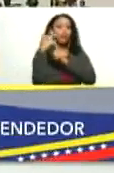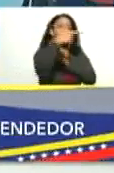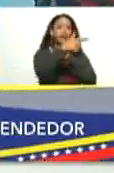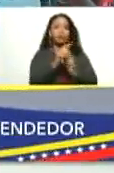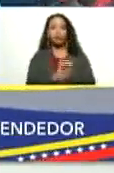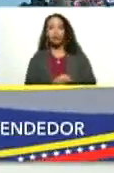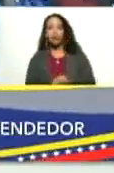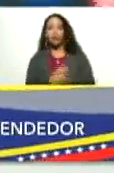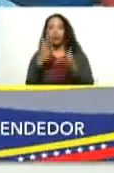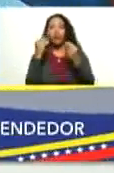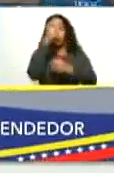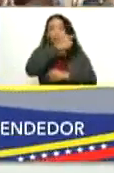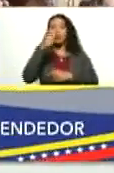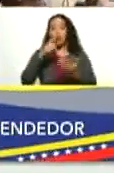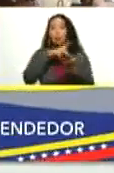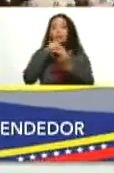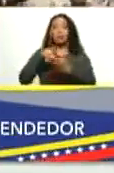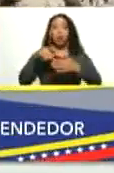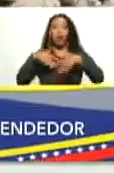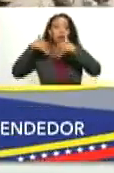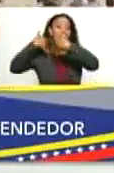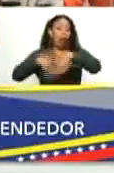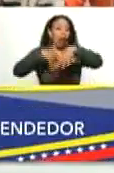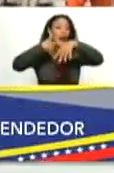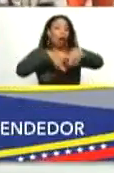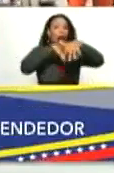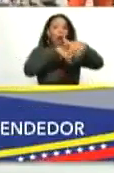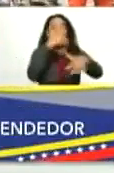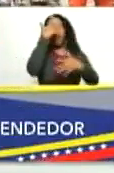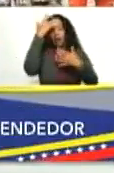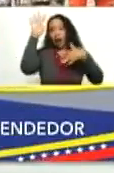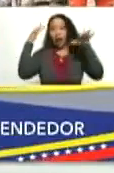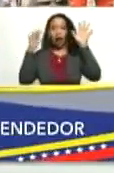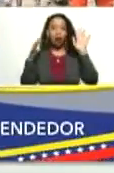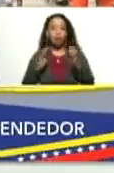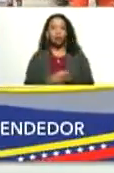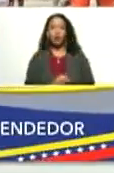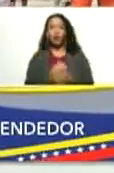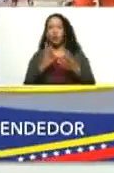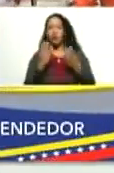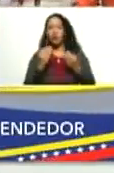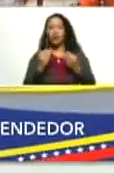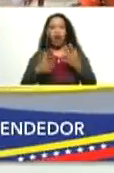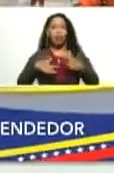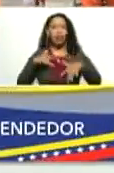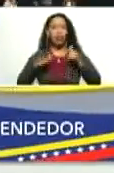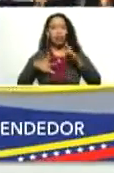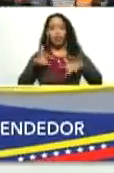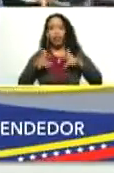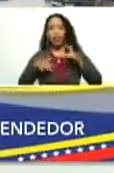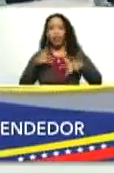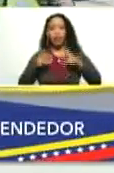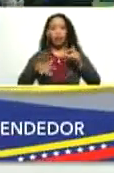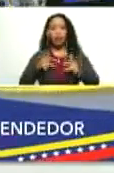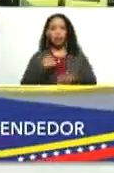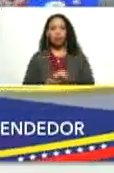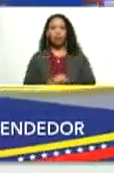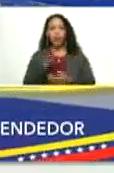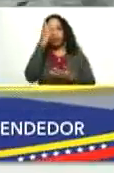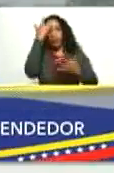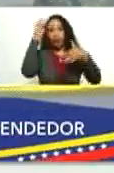participó de las comparsas, toda la actividad del